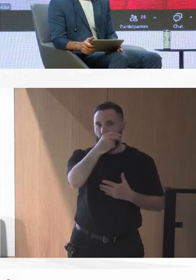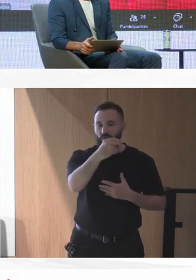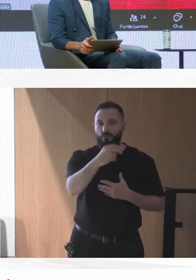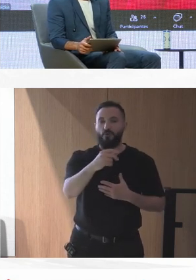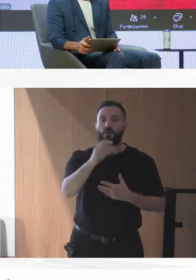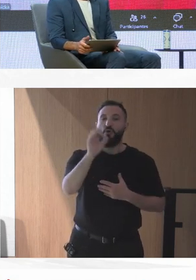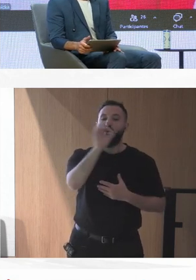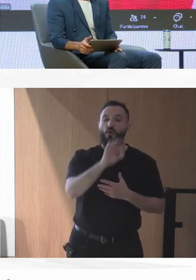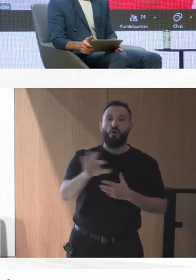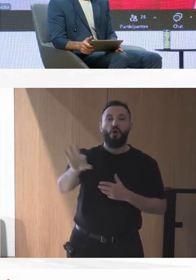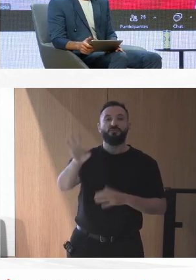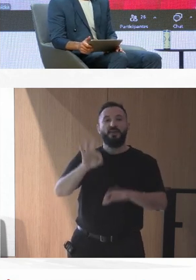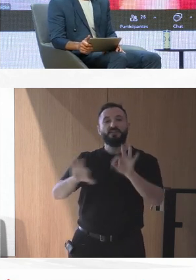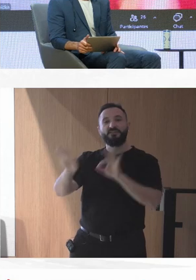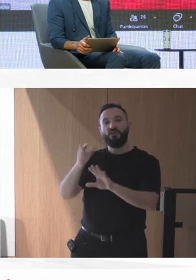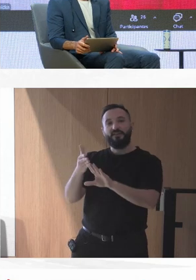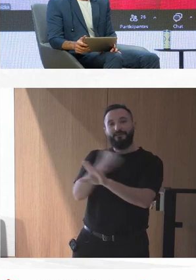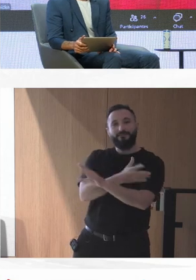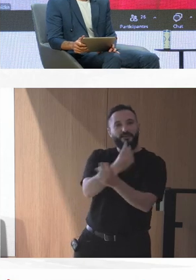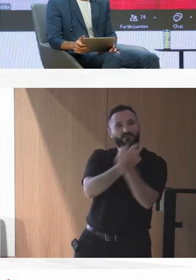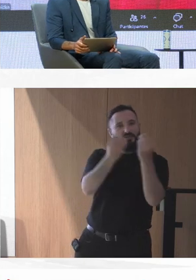y a una toma de decisiones informada. Y